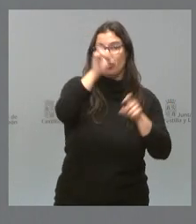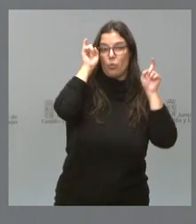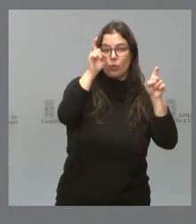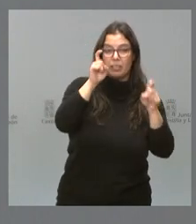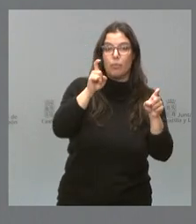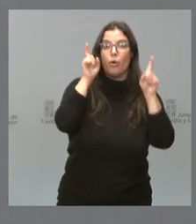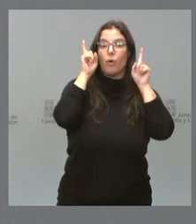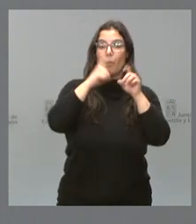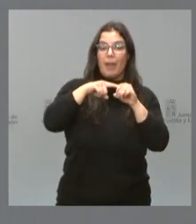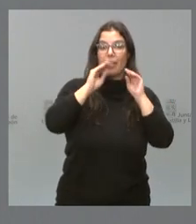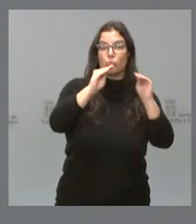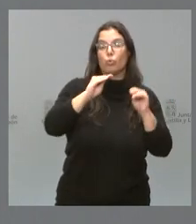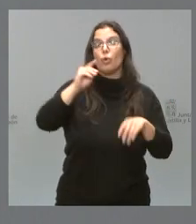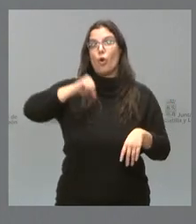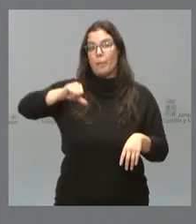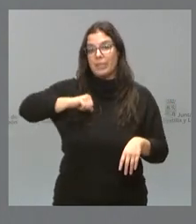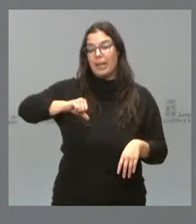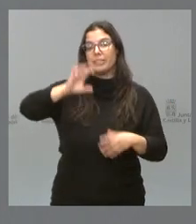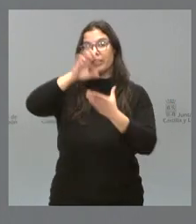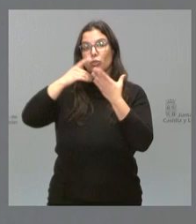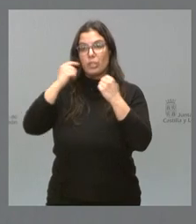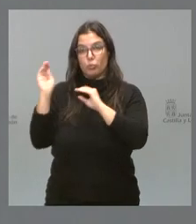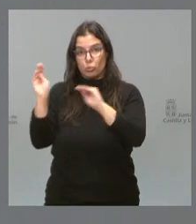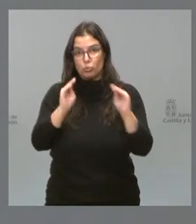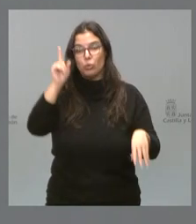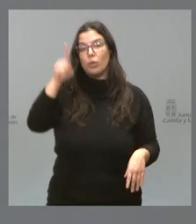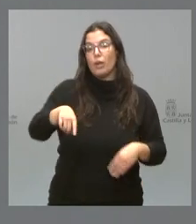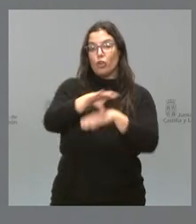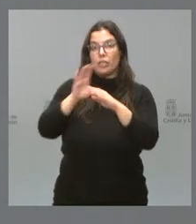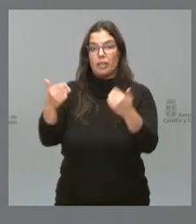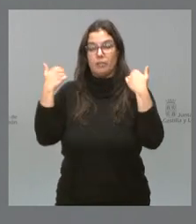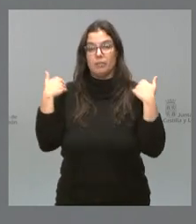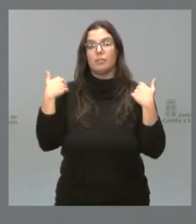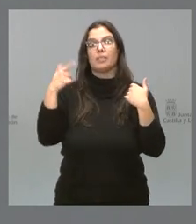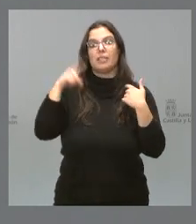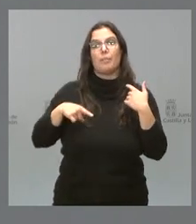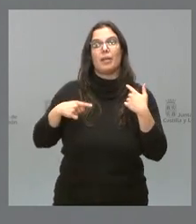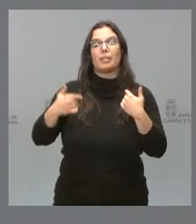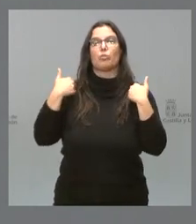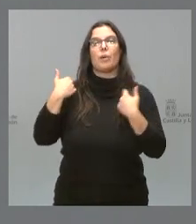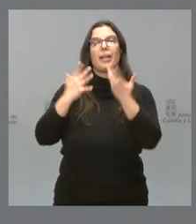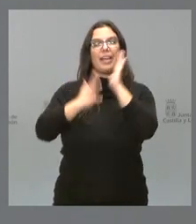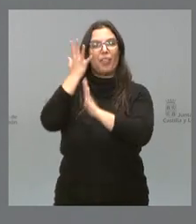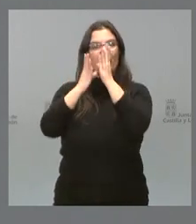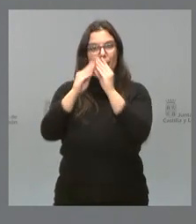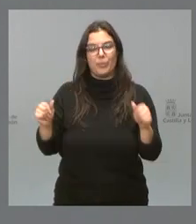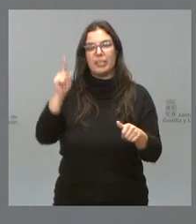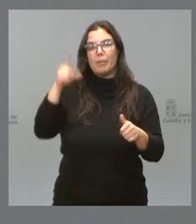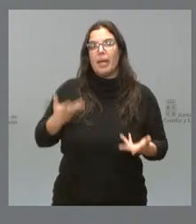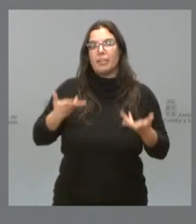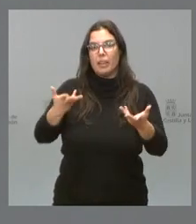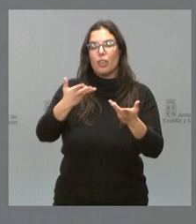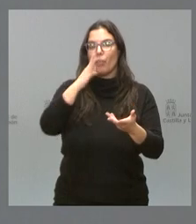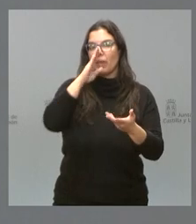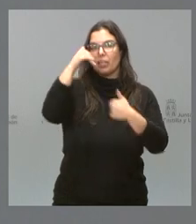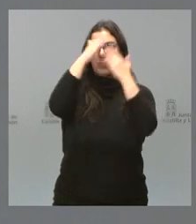las plazas de hospitales y centros de salud la consejería competente en materia de extinción de incendio la asistencia directa a personas a través